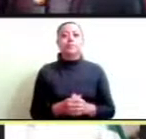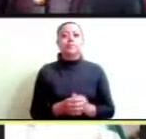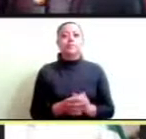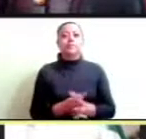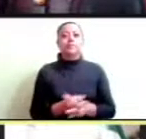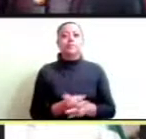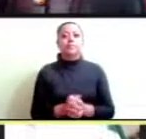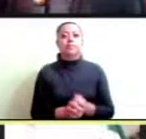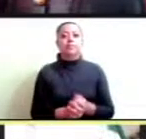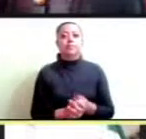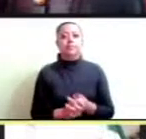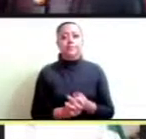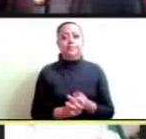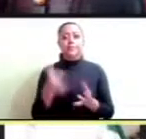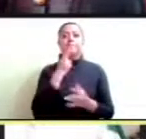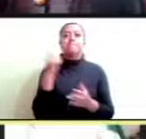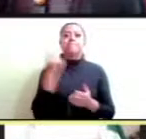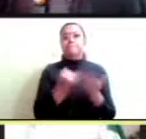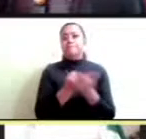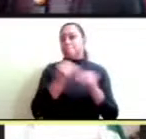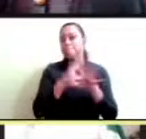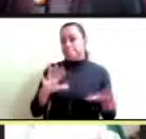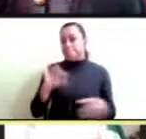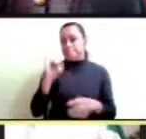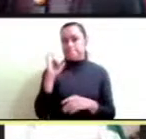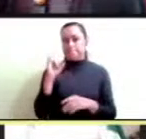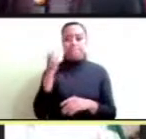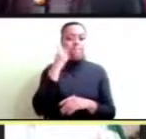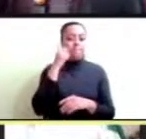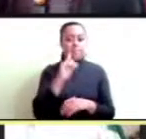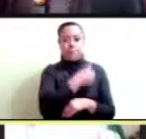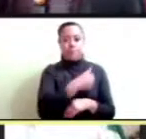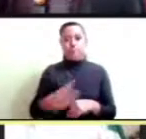Se considera de urgente y obvia resolución, diputada presidenta.